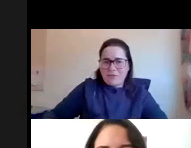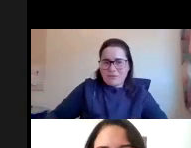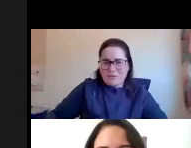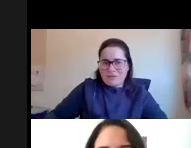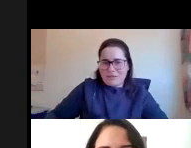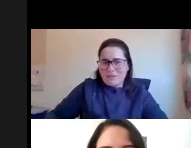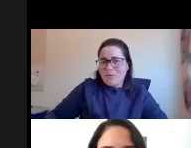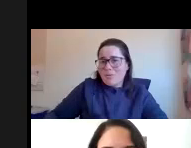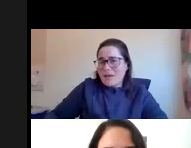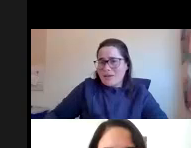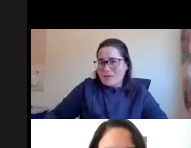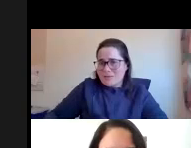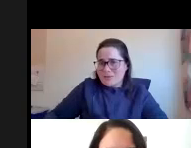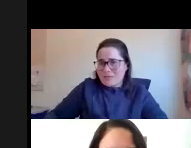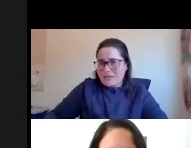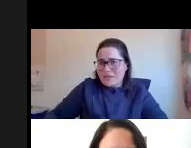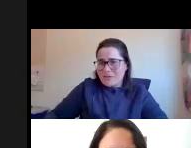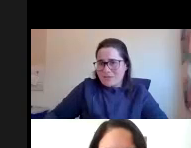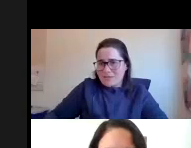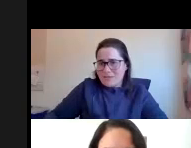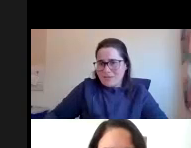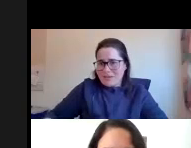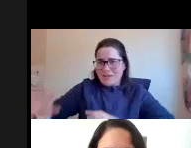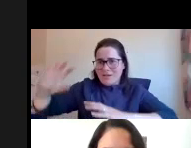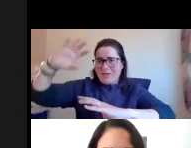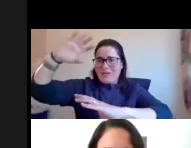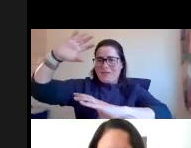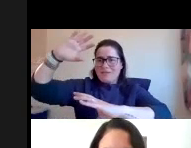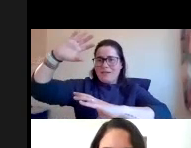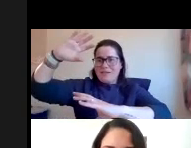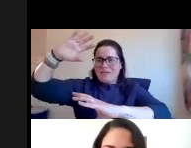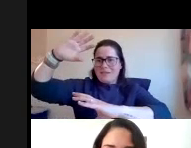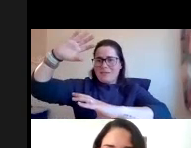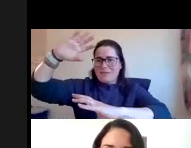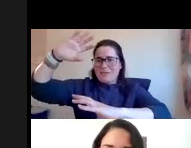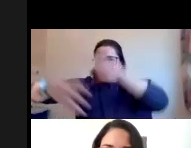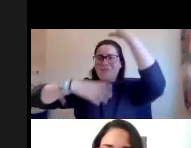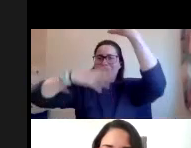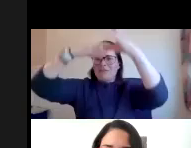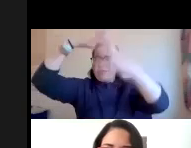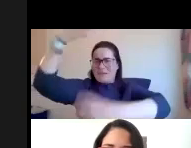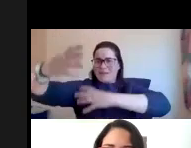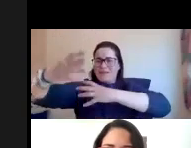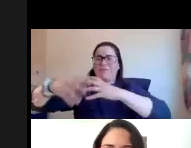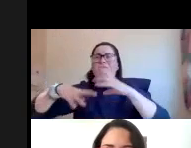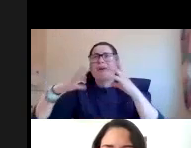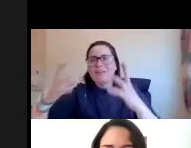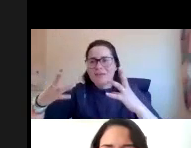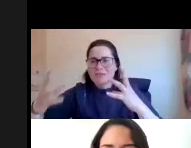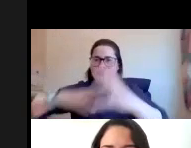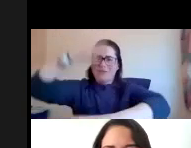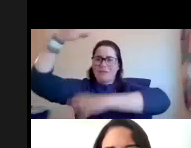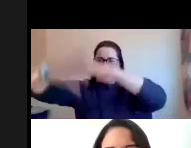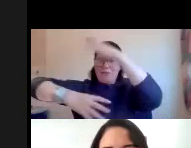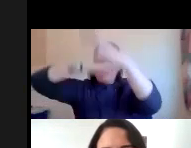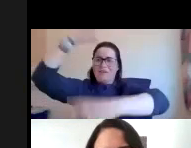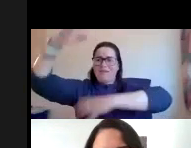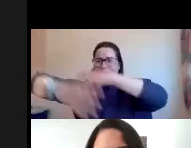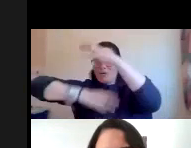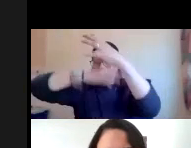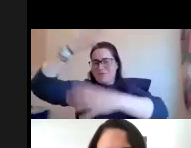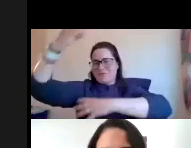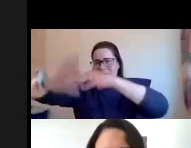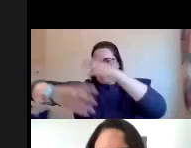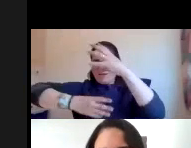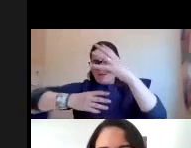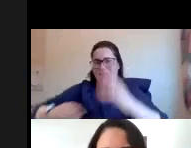en el fondo tenés un año de falta de oxígeno, lo que va a pasar es que esta falta de oxígeno se va a repartir en